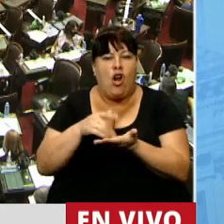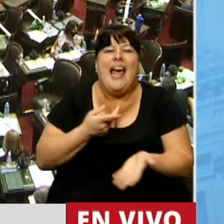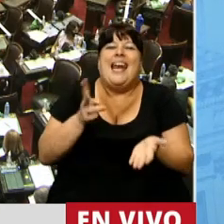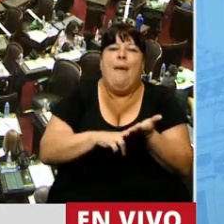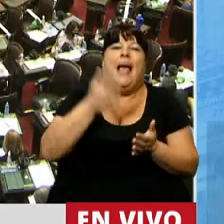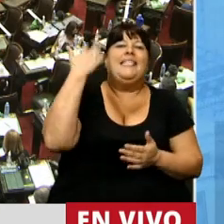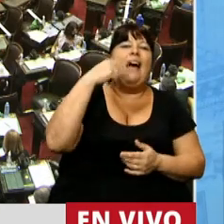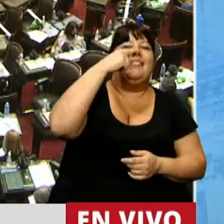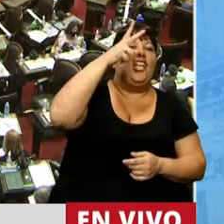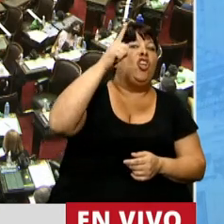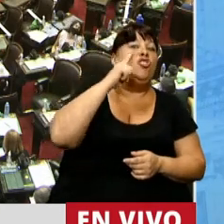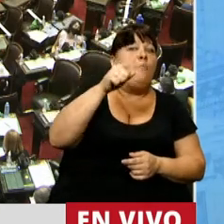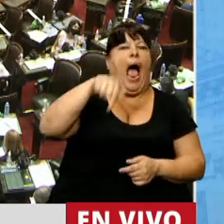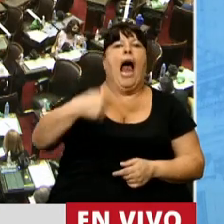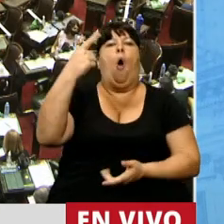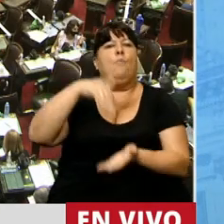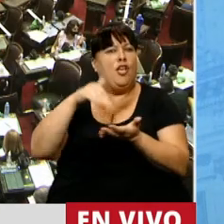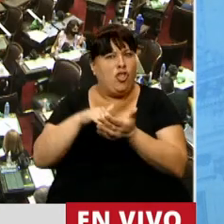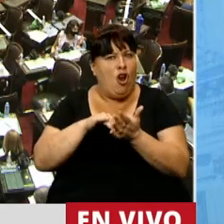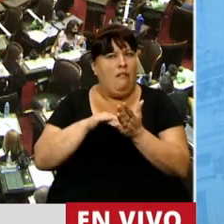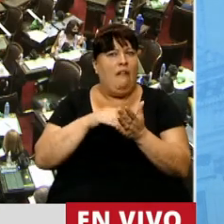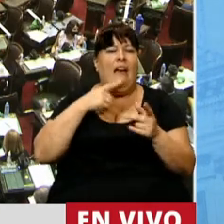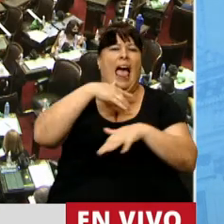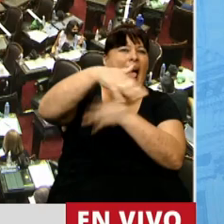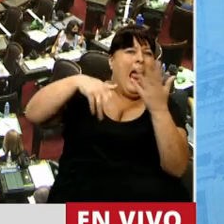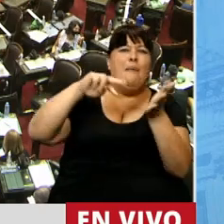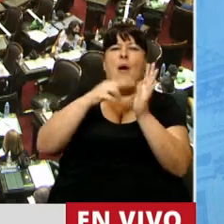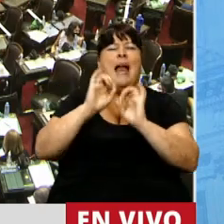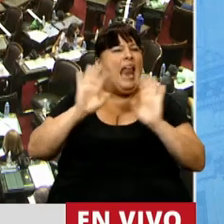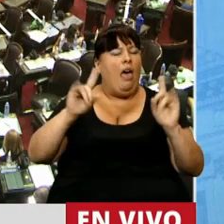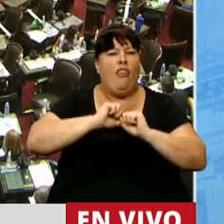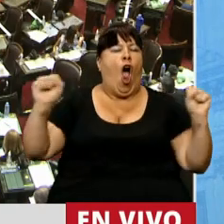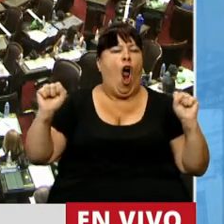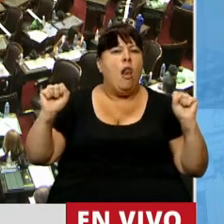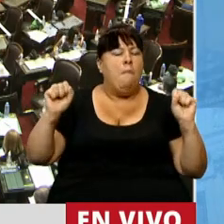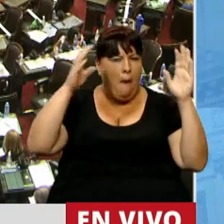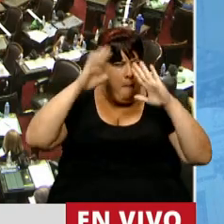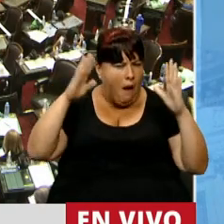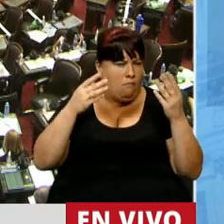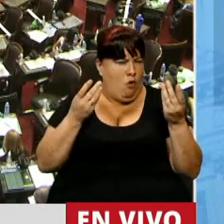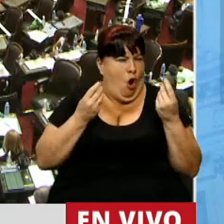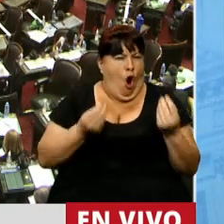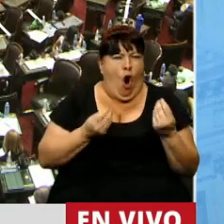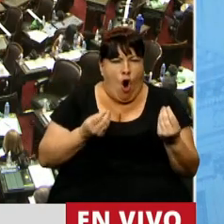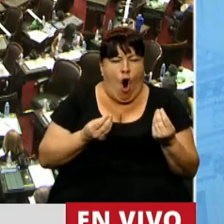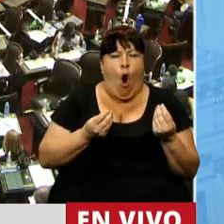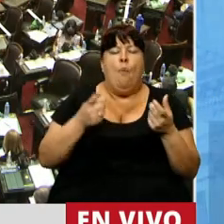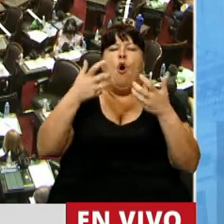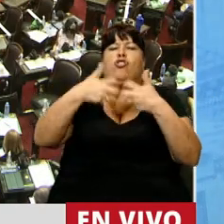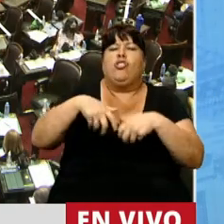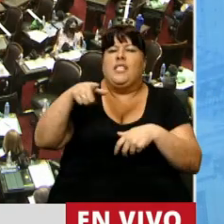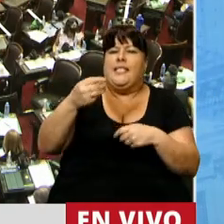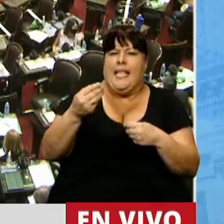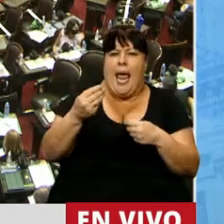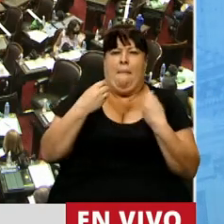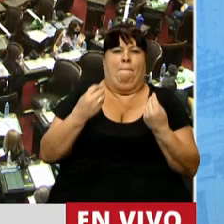de 78.000 a 1 millón, sin guerra y sin catástrofe. Pasamos así, de un soplo. Entonces, ¿cómo hace un sistema